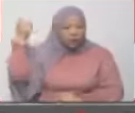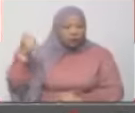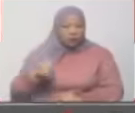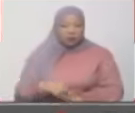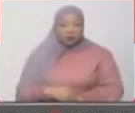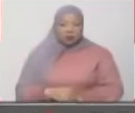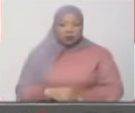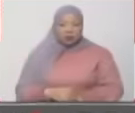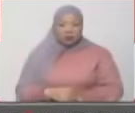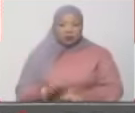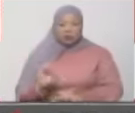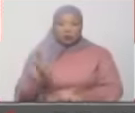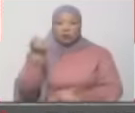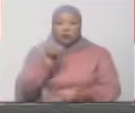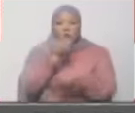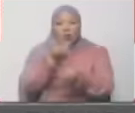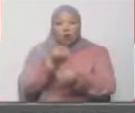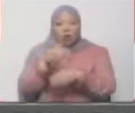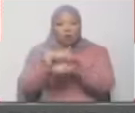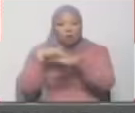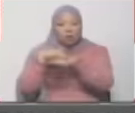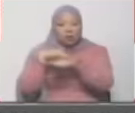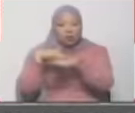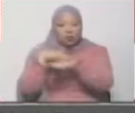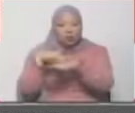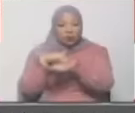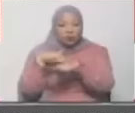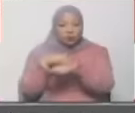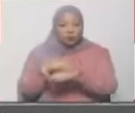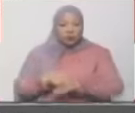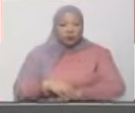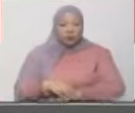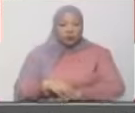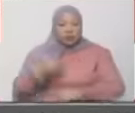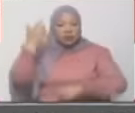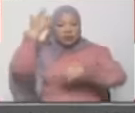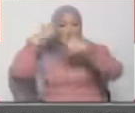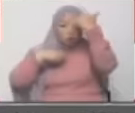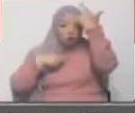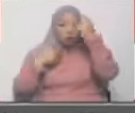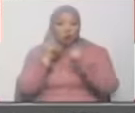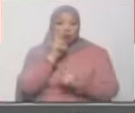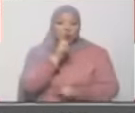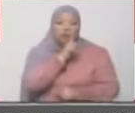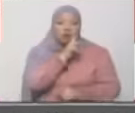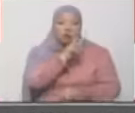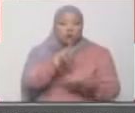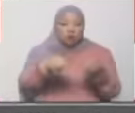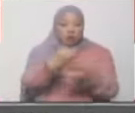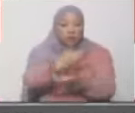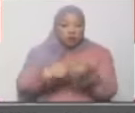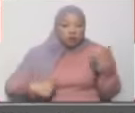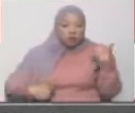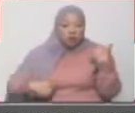Era mi primer consejo de ministro, cuando el comandante Chávez me nombró vicepresidente de la